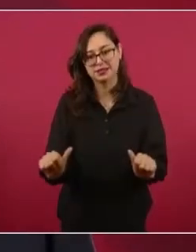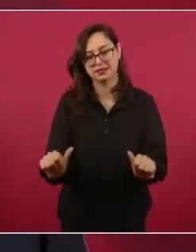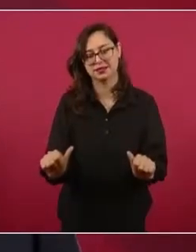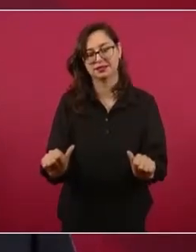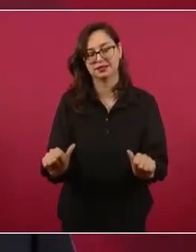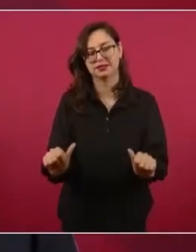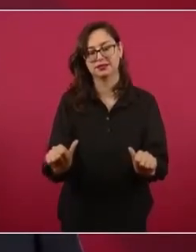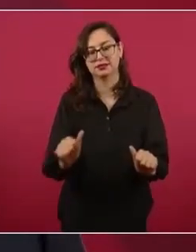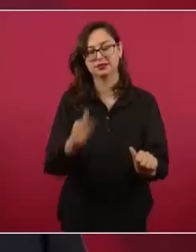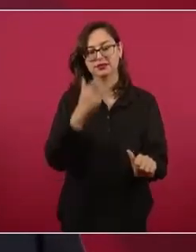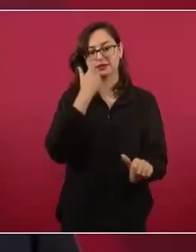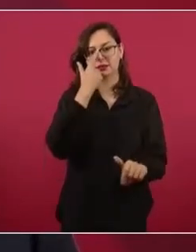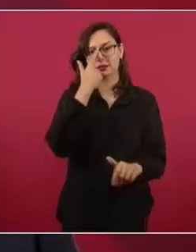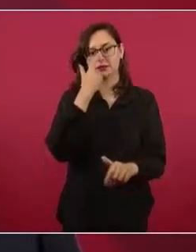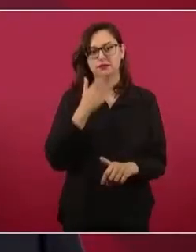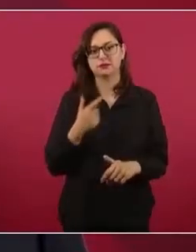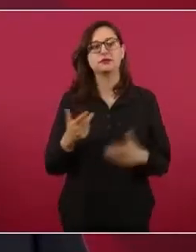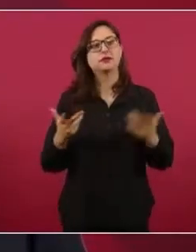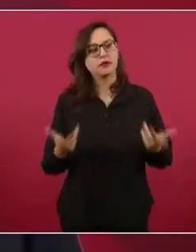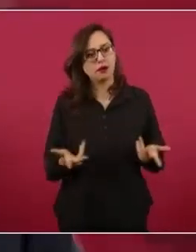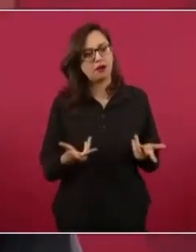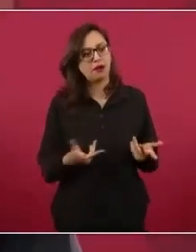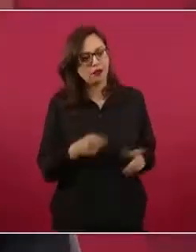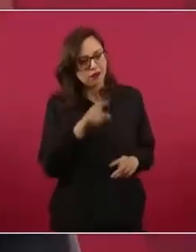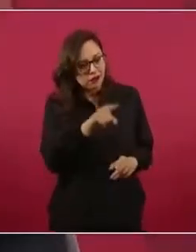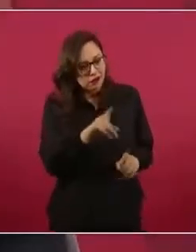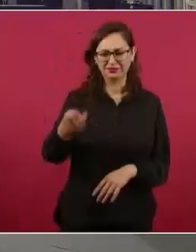Es otro tono,